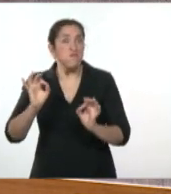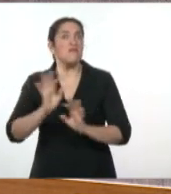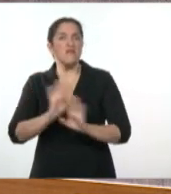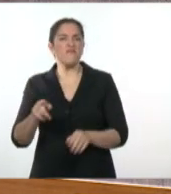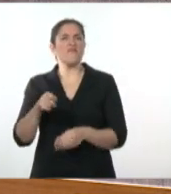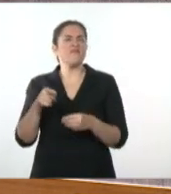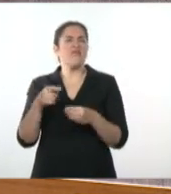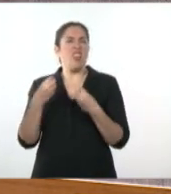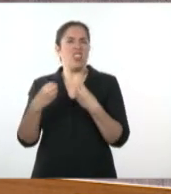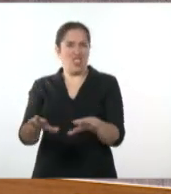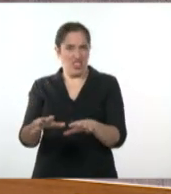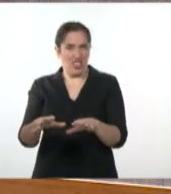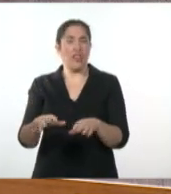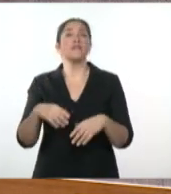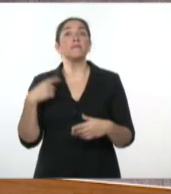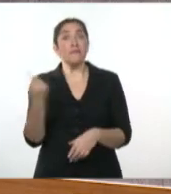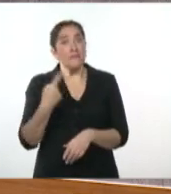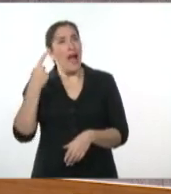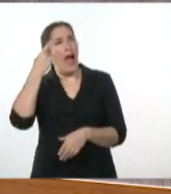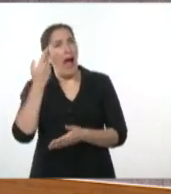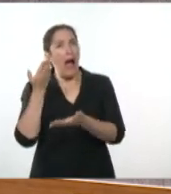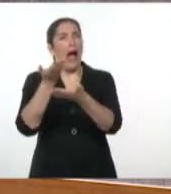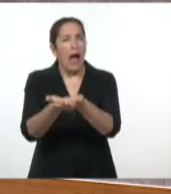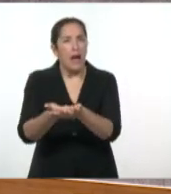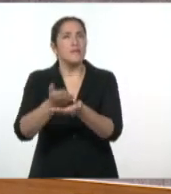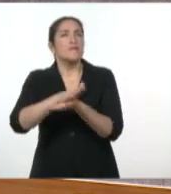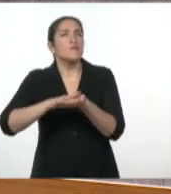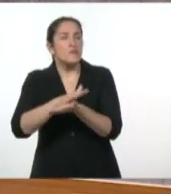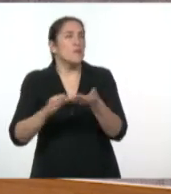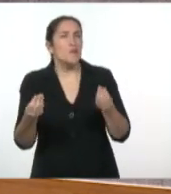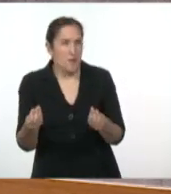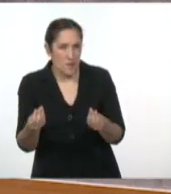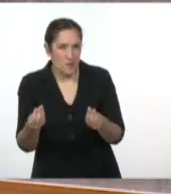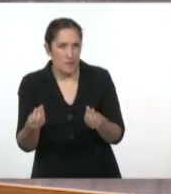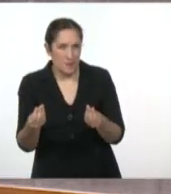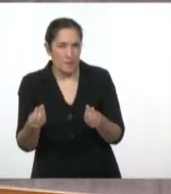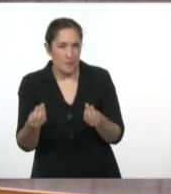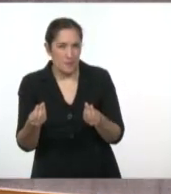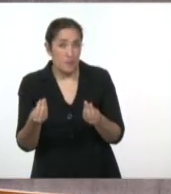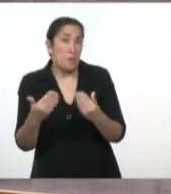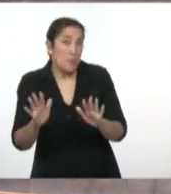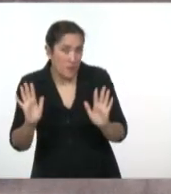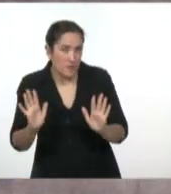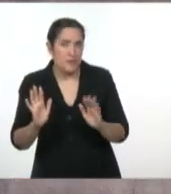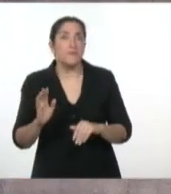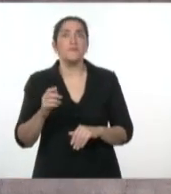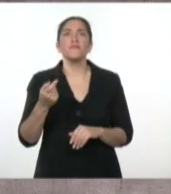la respuesta, es decir, una posible solución. Entonces, acá vamos a poner, por un lado, la pérdida de